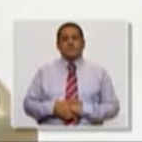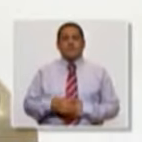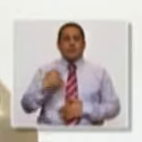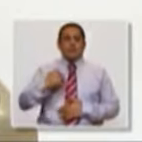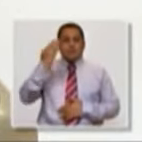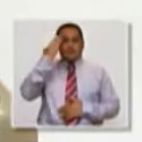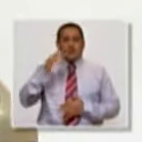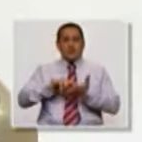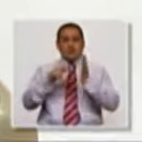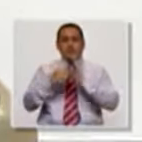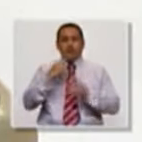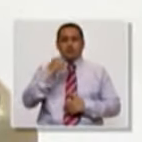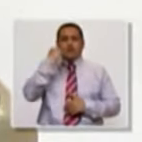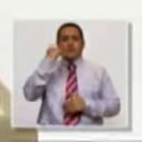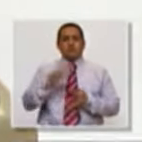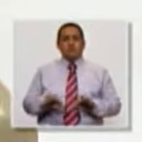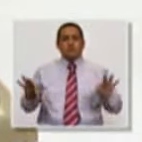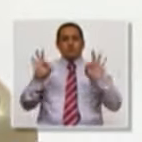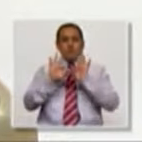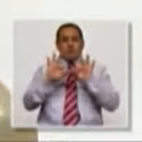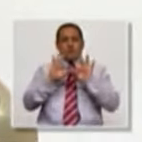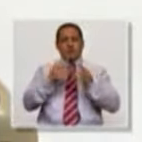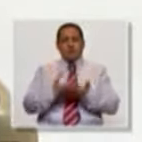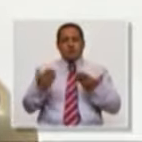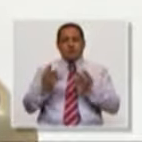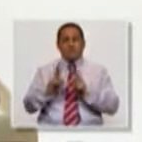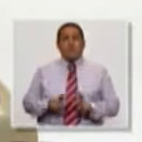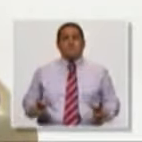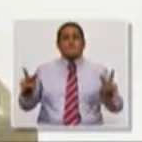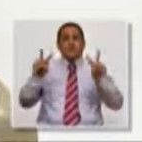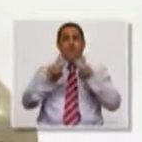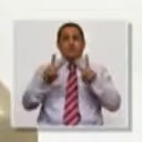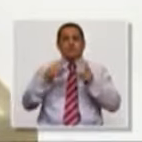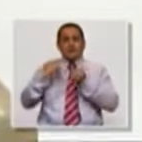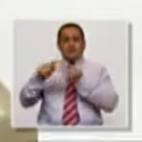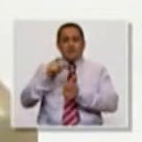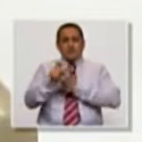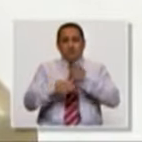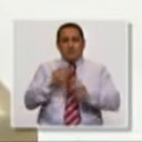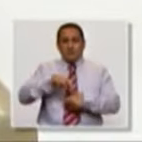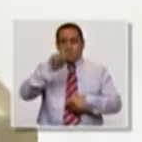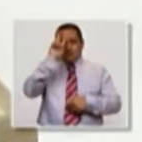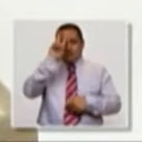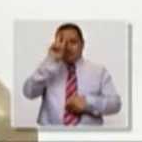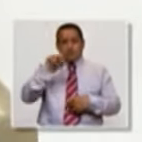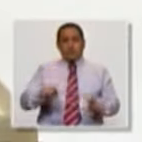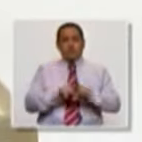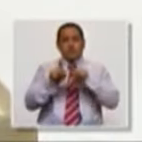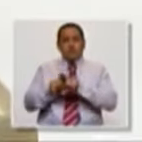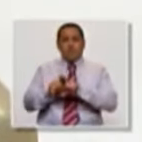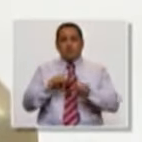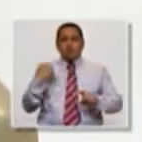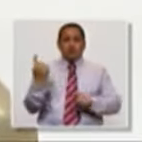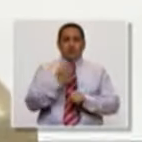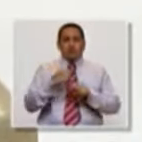Sabemos lo que son los derechos fundamentales, ¿no? Las cosas más valiosas para todos los ciudadanos y las personas. Y entonces todo